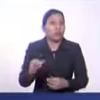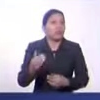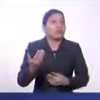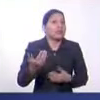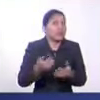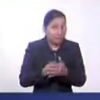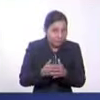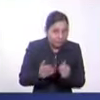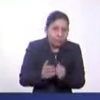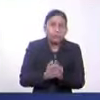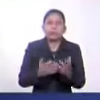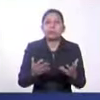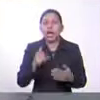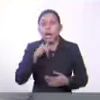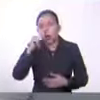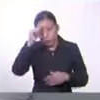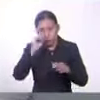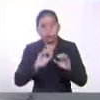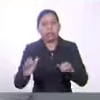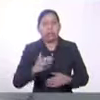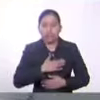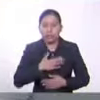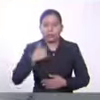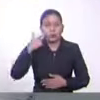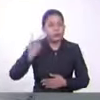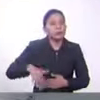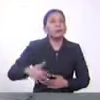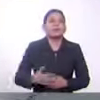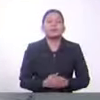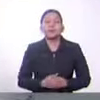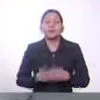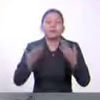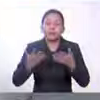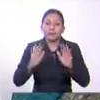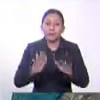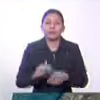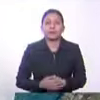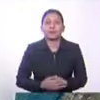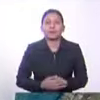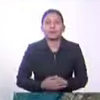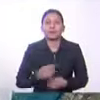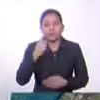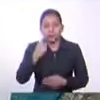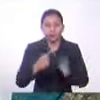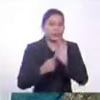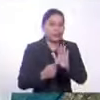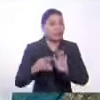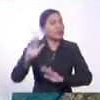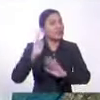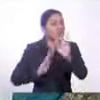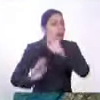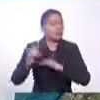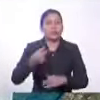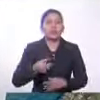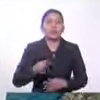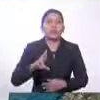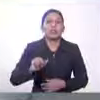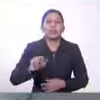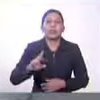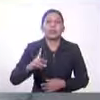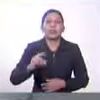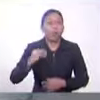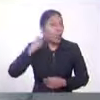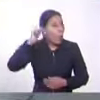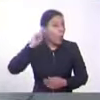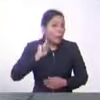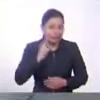riesgos. Tanto adultos como niños, como nos estabas explicando. Así que por eso vamos a ir a ver la historia de Gerardo. Así que presten mucha